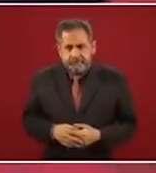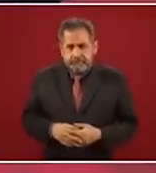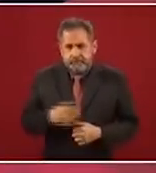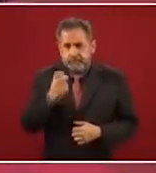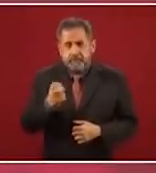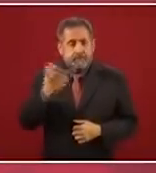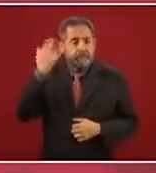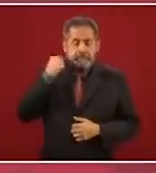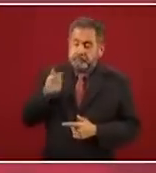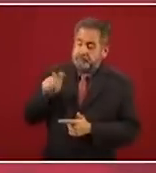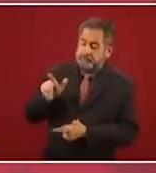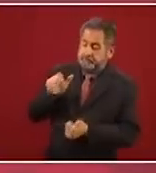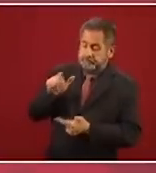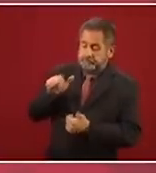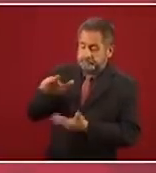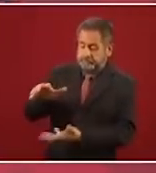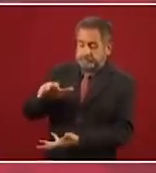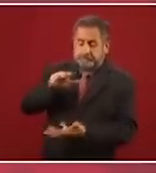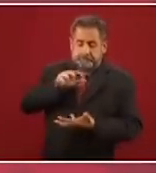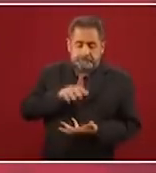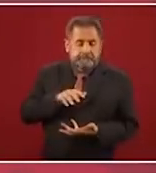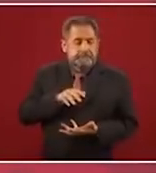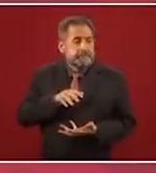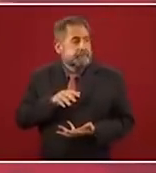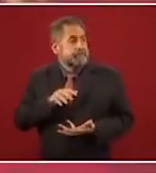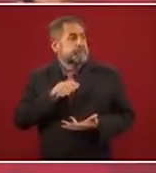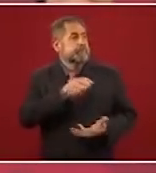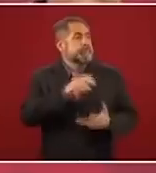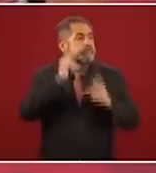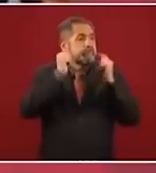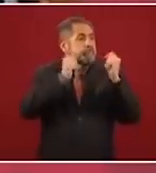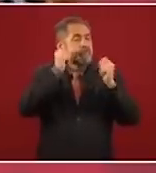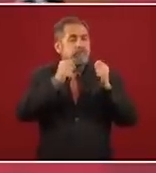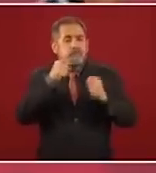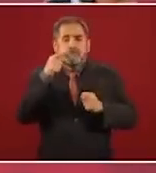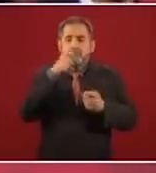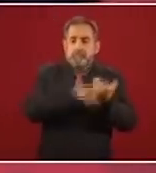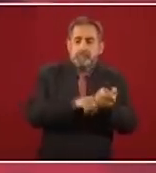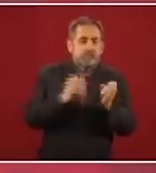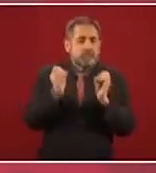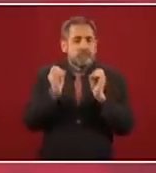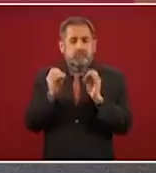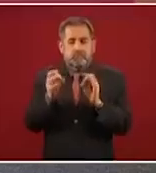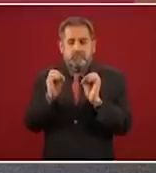ese fondo se usaba para promover el turismo y tenían oficinas